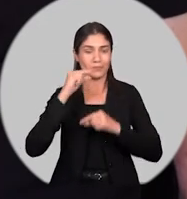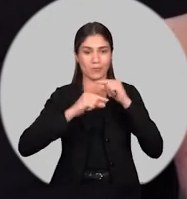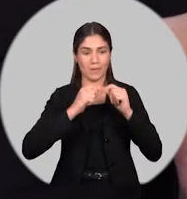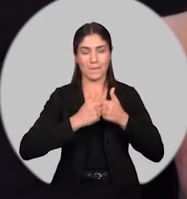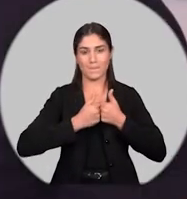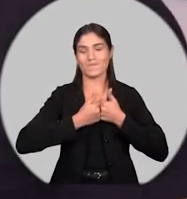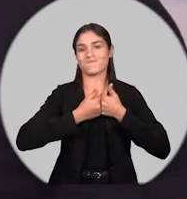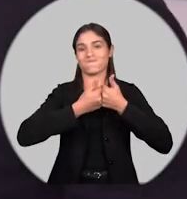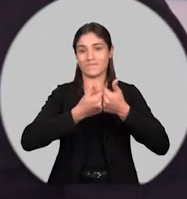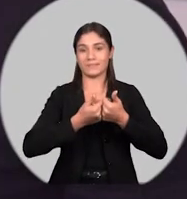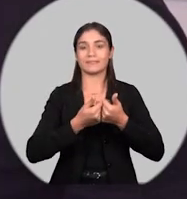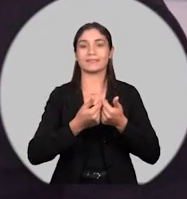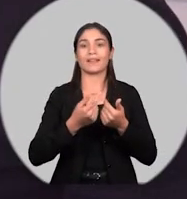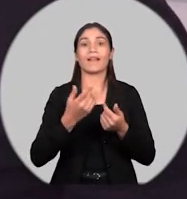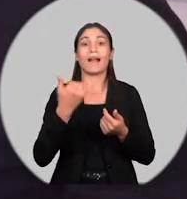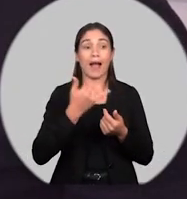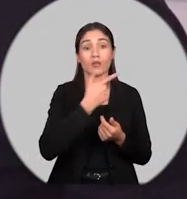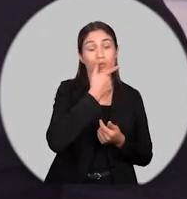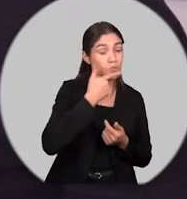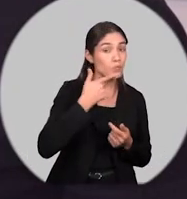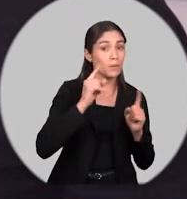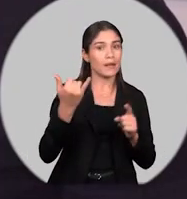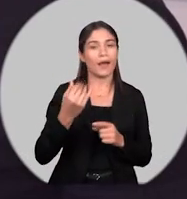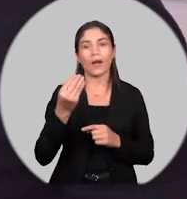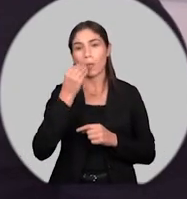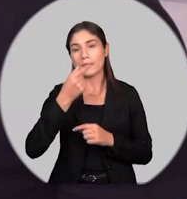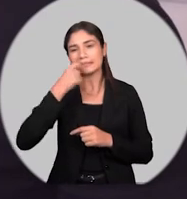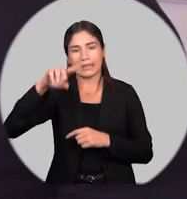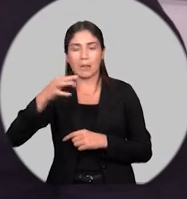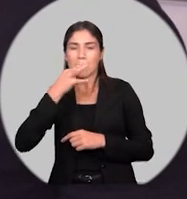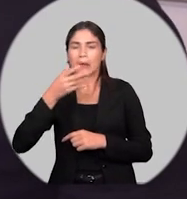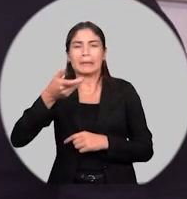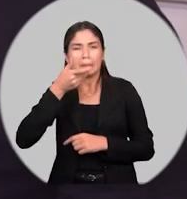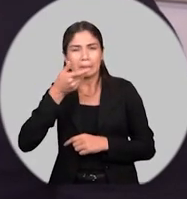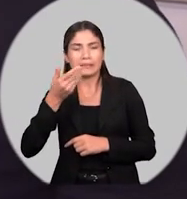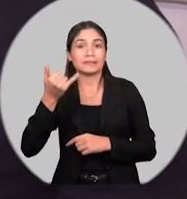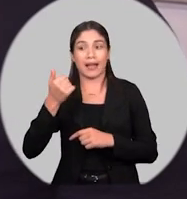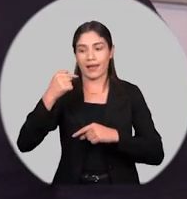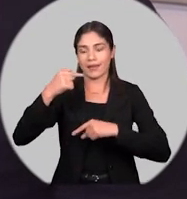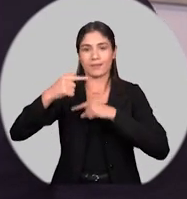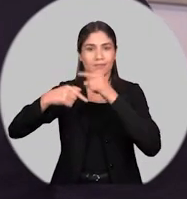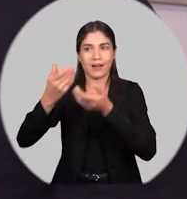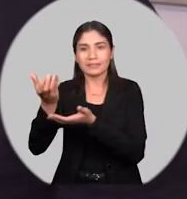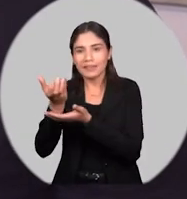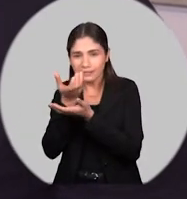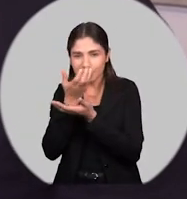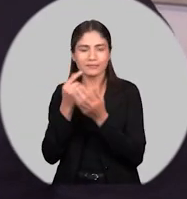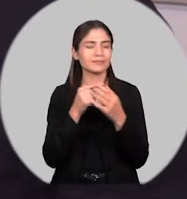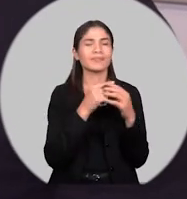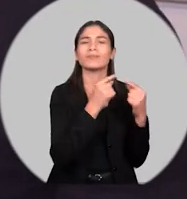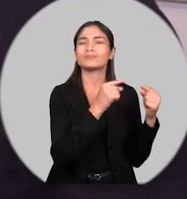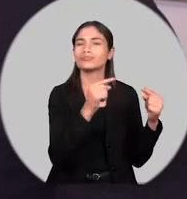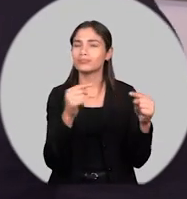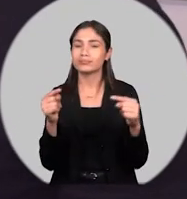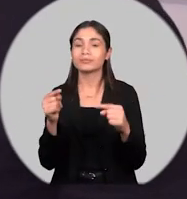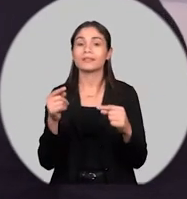lindo el local. También tenemos salados, tenemos pizzas, tenemos lomitos